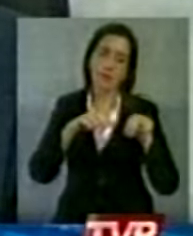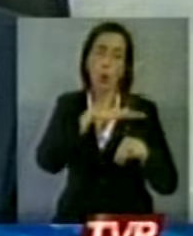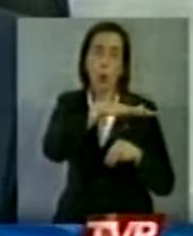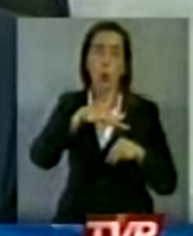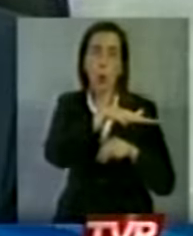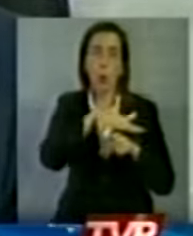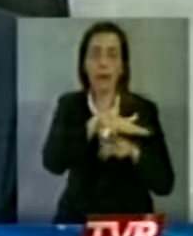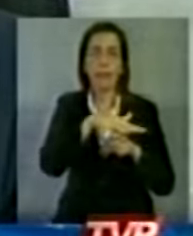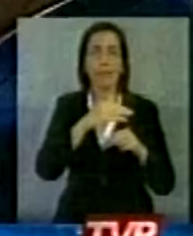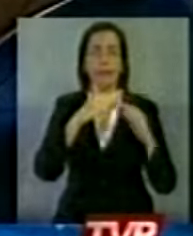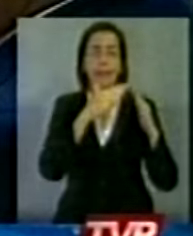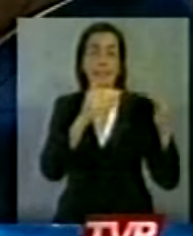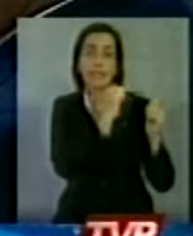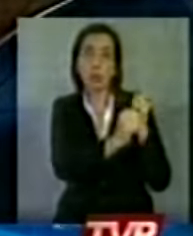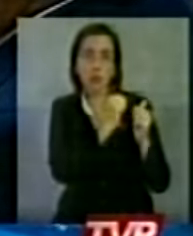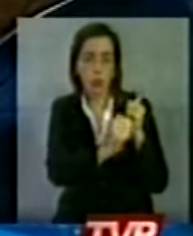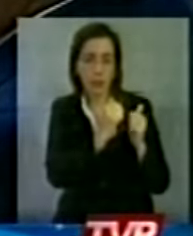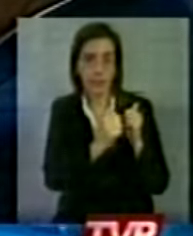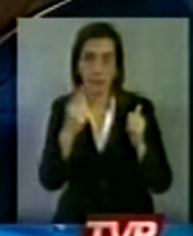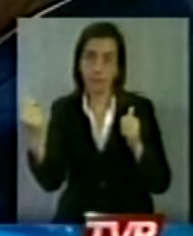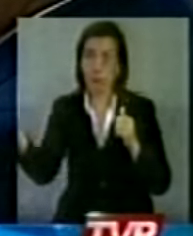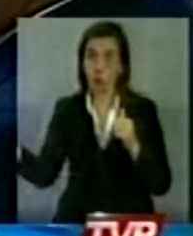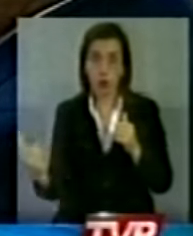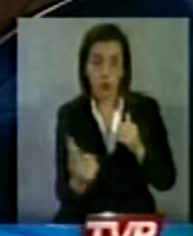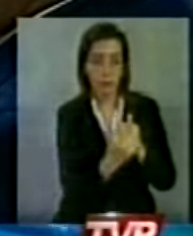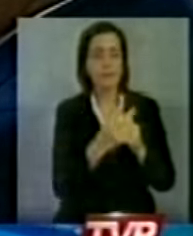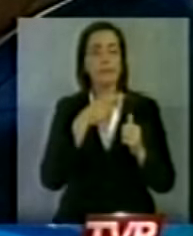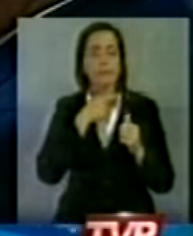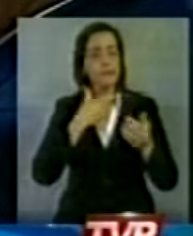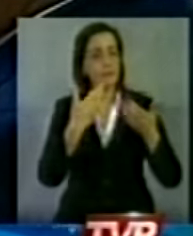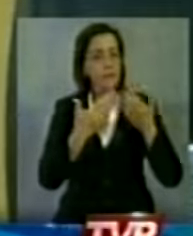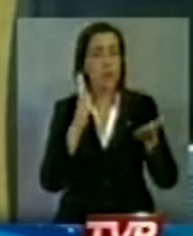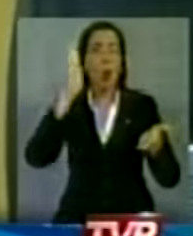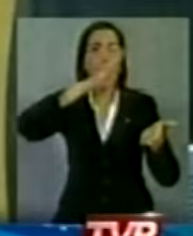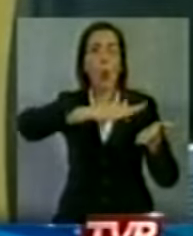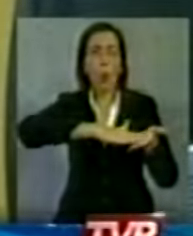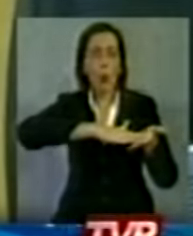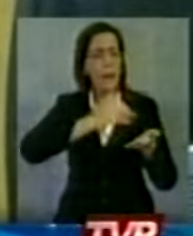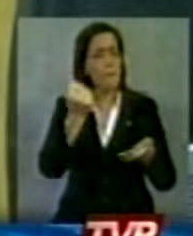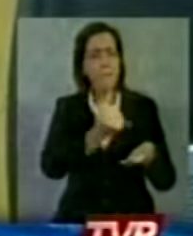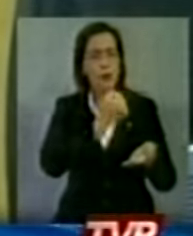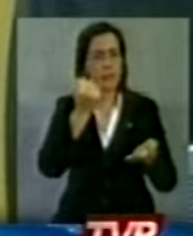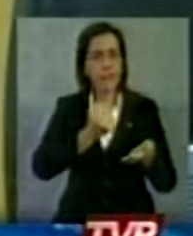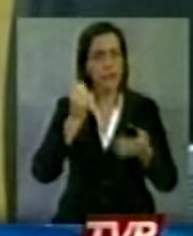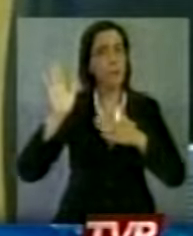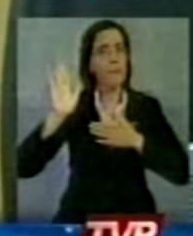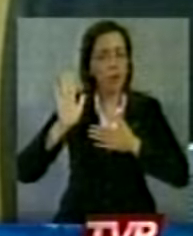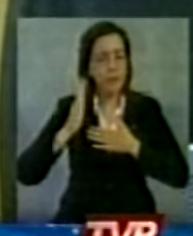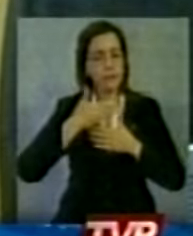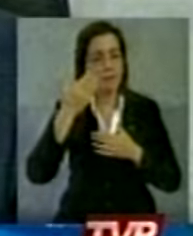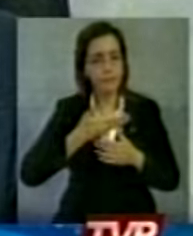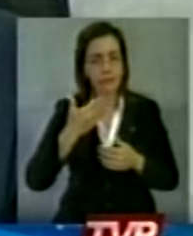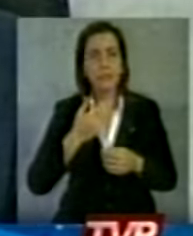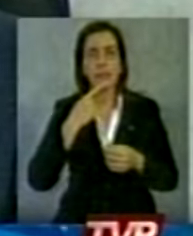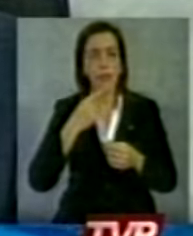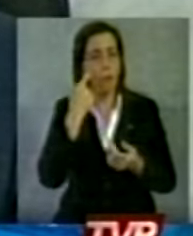la sala congresal, donde prestaron su juramento en mano del más anciano de la corporación y en